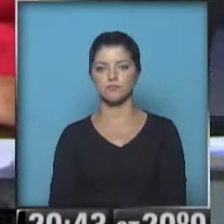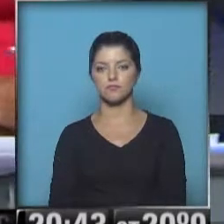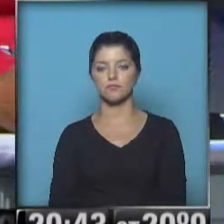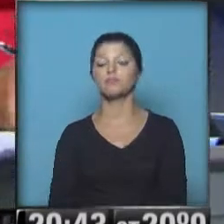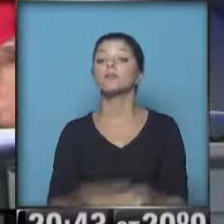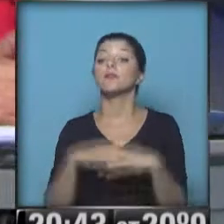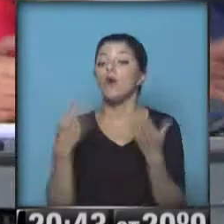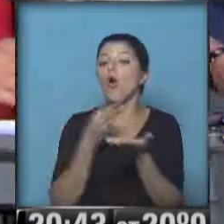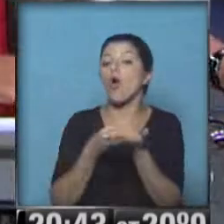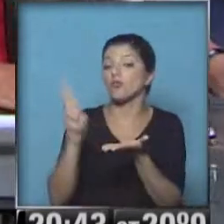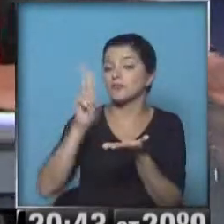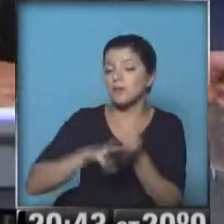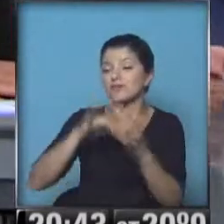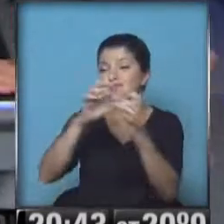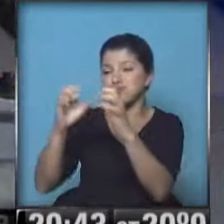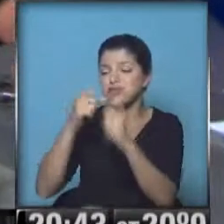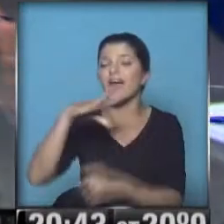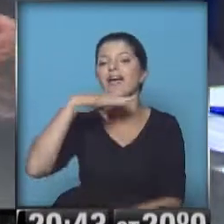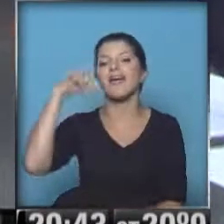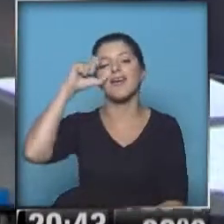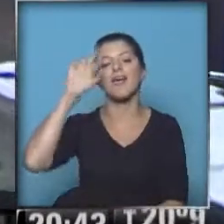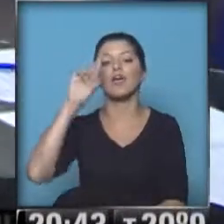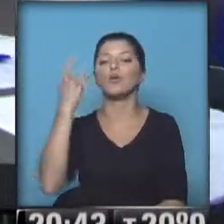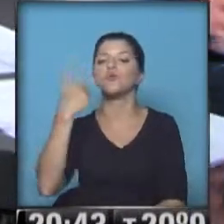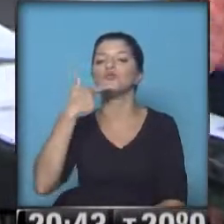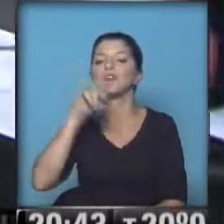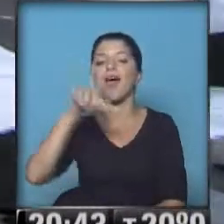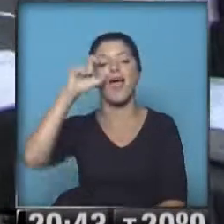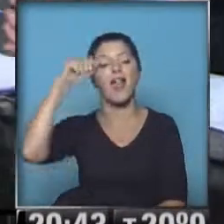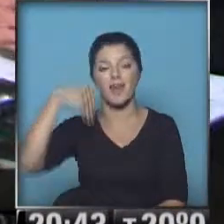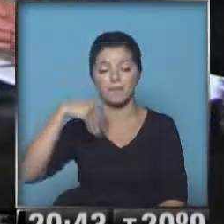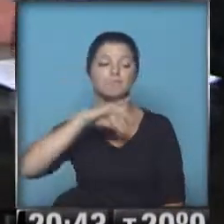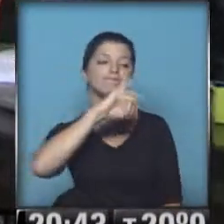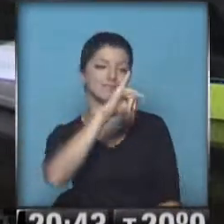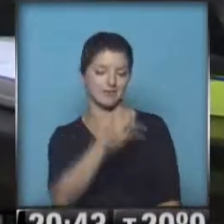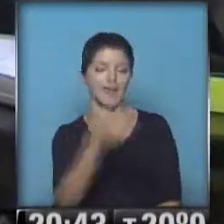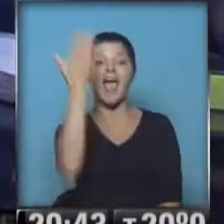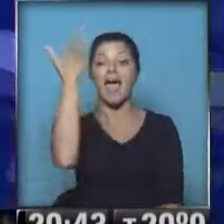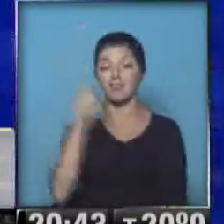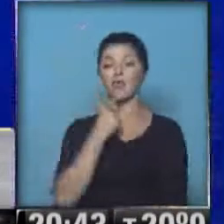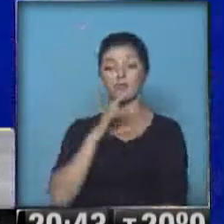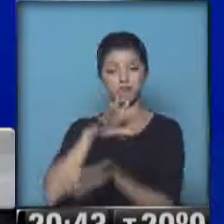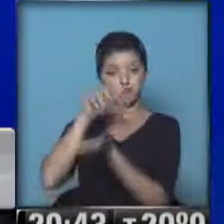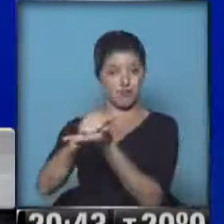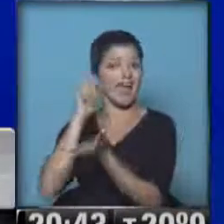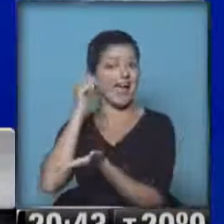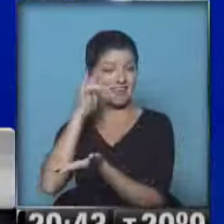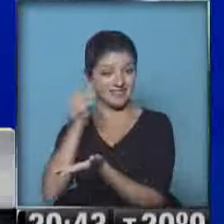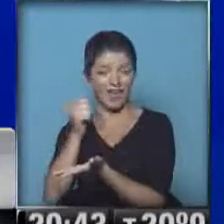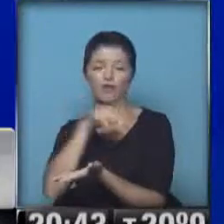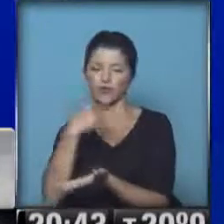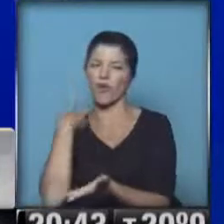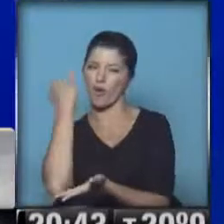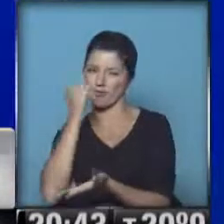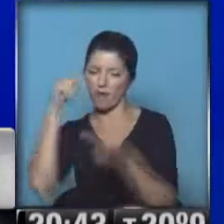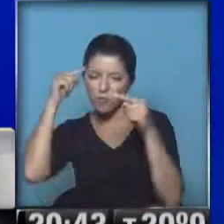Y otra vez conflicto en Jerusalén, Pedro. Efectivamente, cuando Israel invadió la Franja de Gaza, le decíamos el objetivo central de